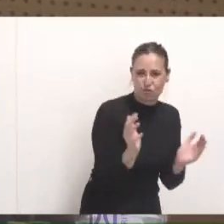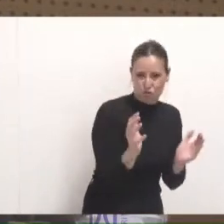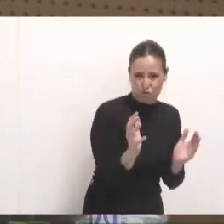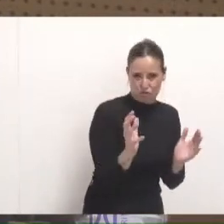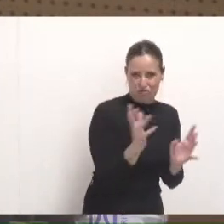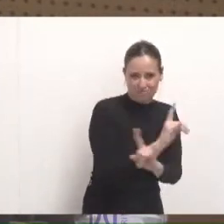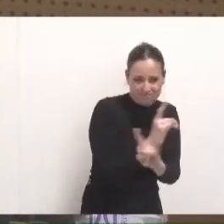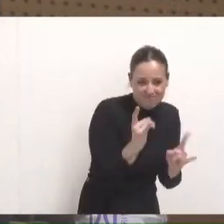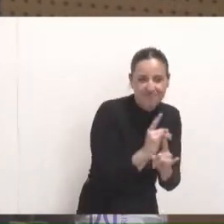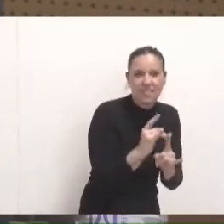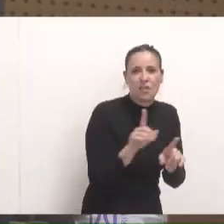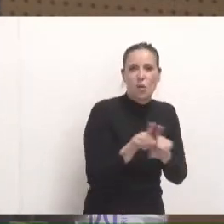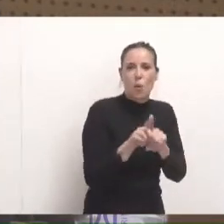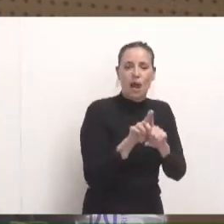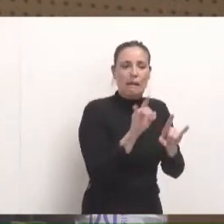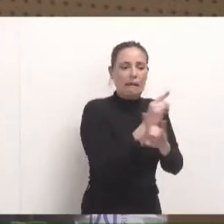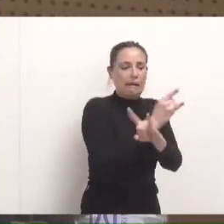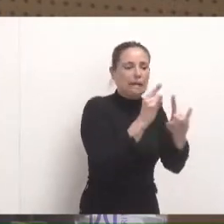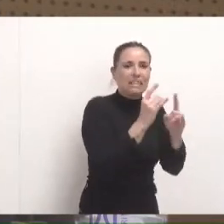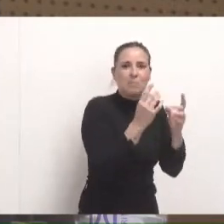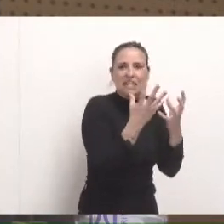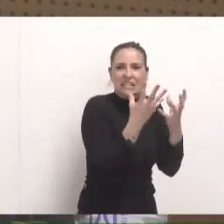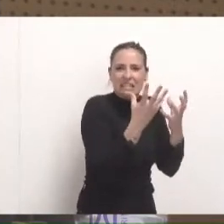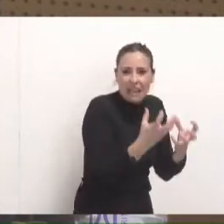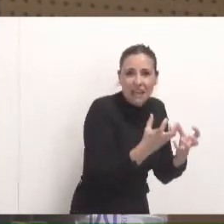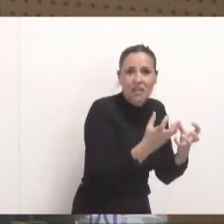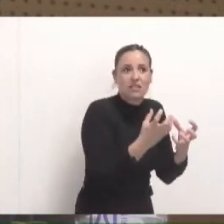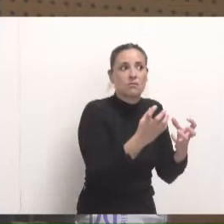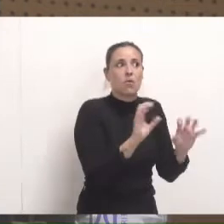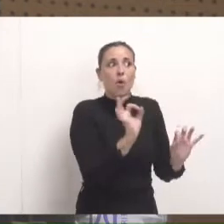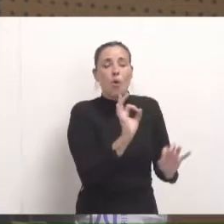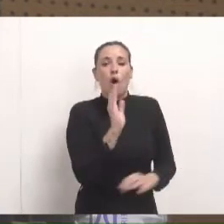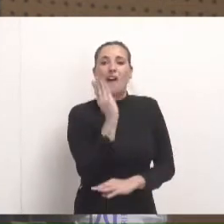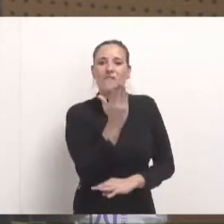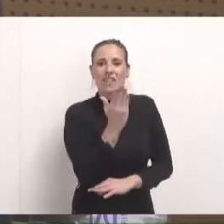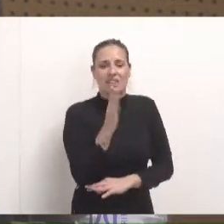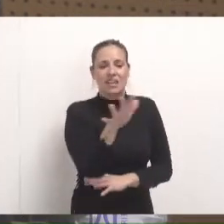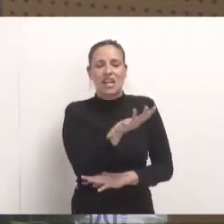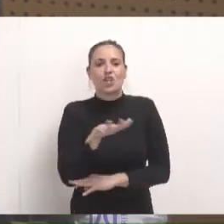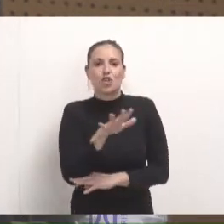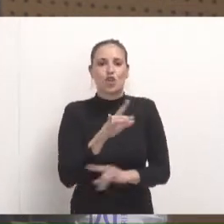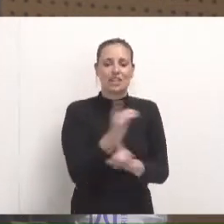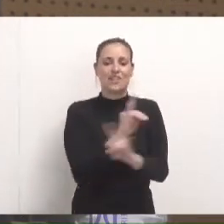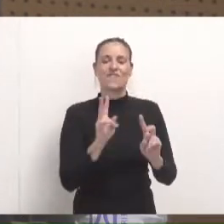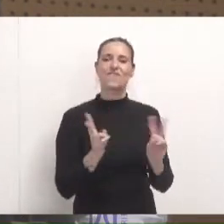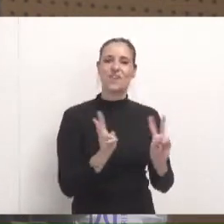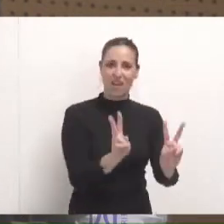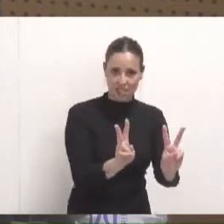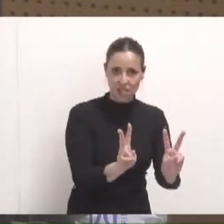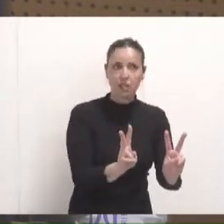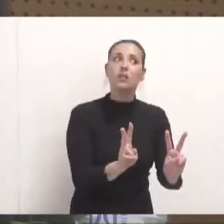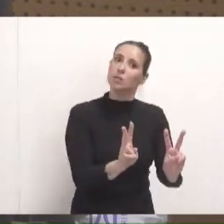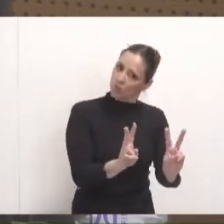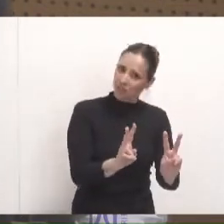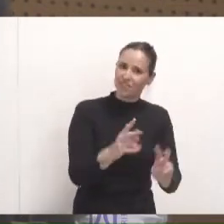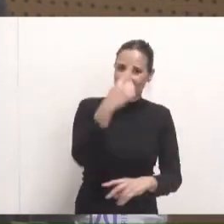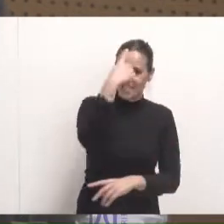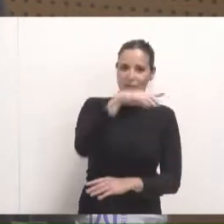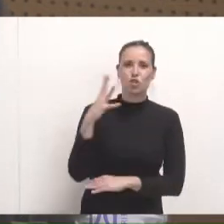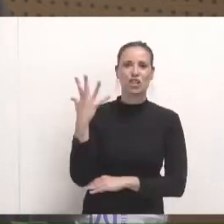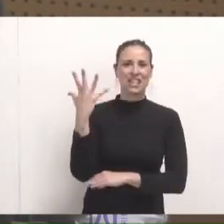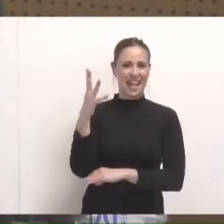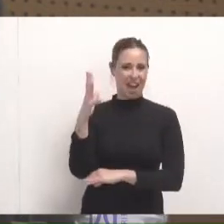tienen ramas secas o está afectando a la parte viva, pero hay algunos testimonios de algunos árboles como dragos,